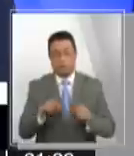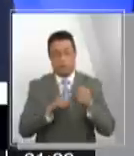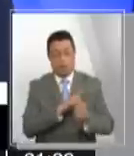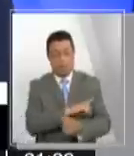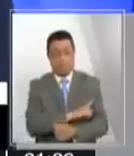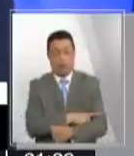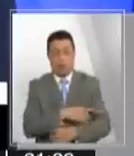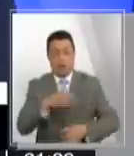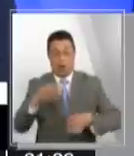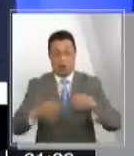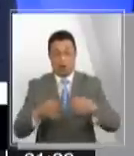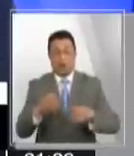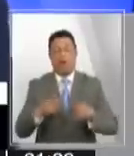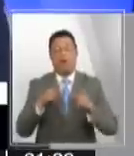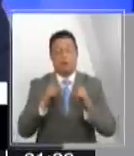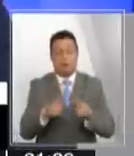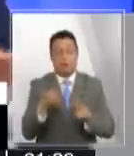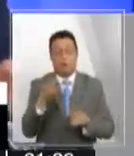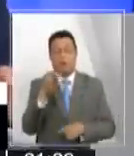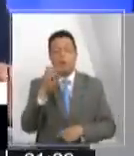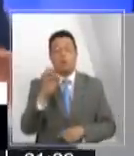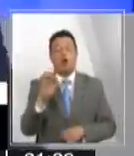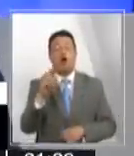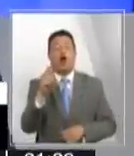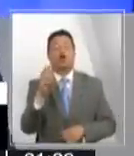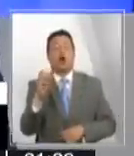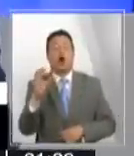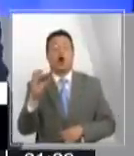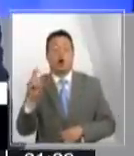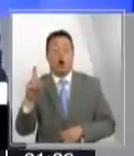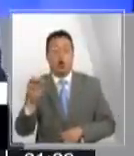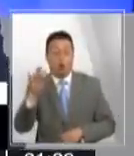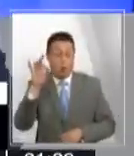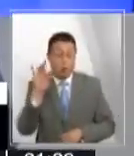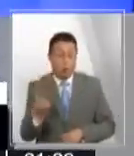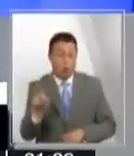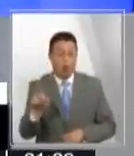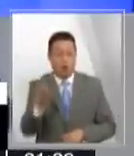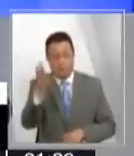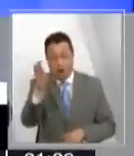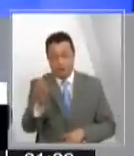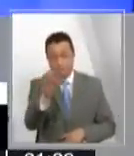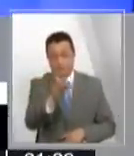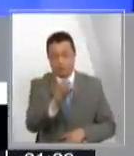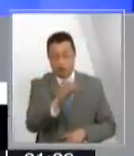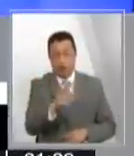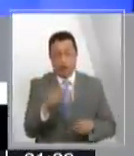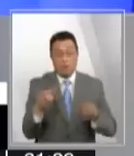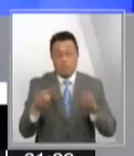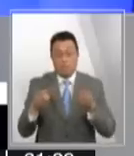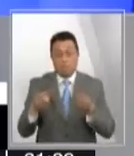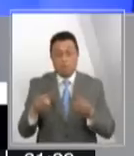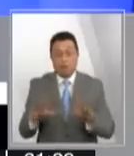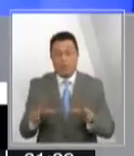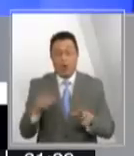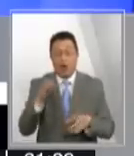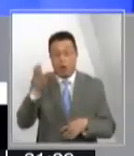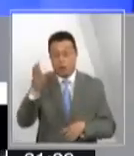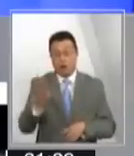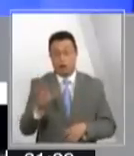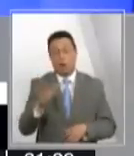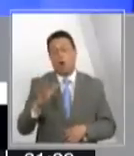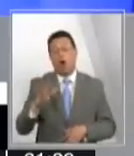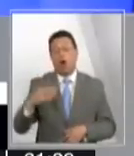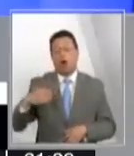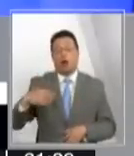Judicial va a tener que contar con un protocolo único para que los ciudadanos, para que las personas que han perdido su condición de ciudadanos por haber